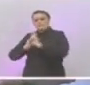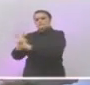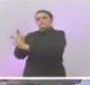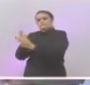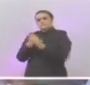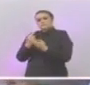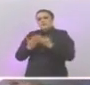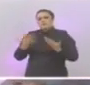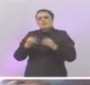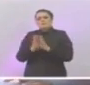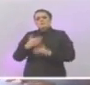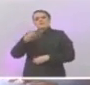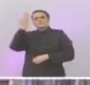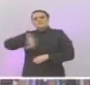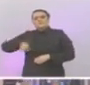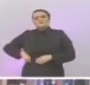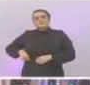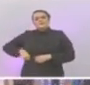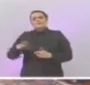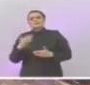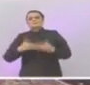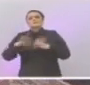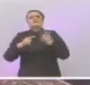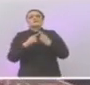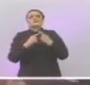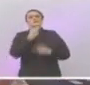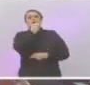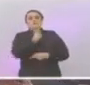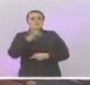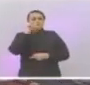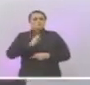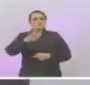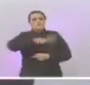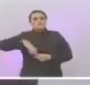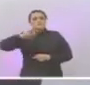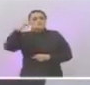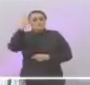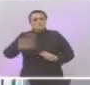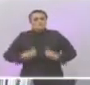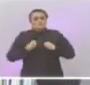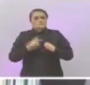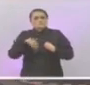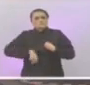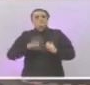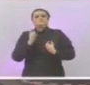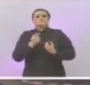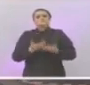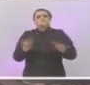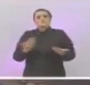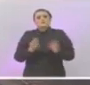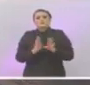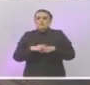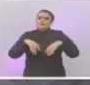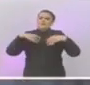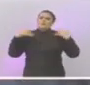y de privilegiar el interés superior de las y los potosinos. Esta ha sido, sin duda, una